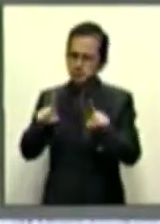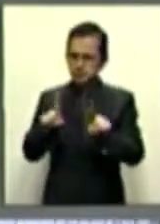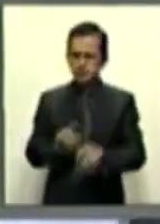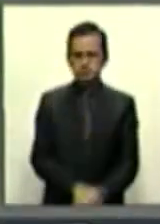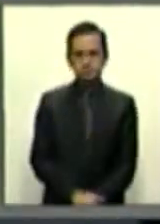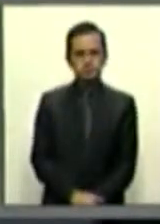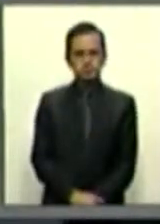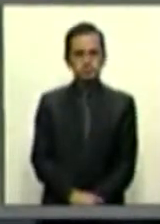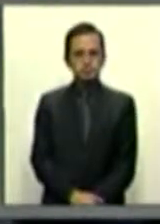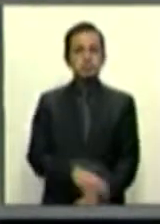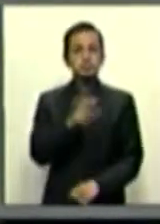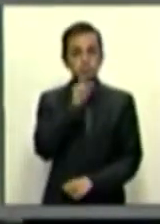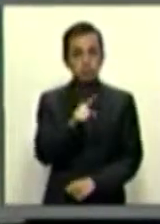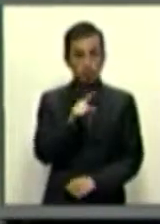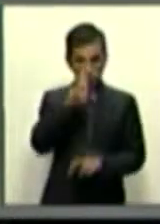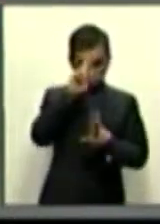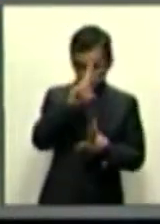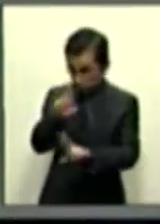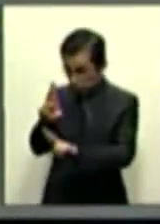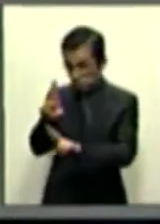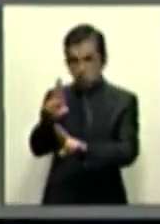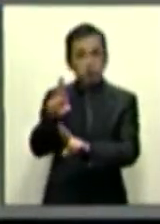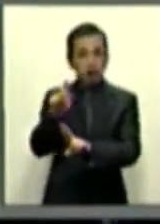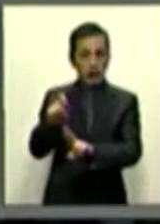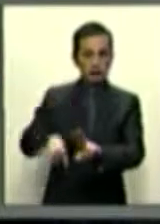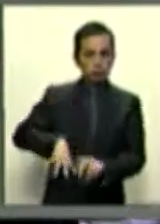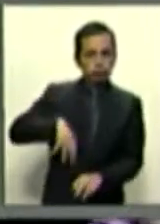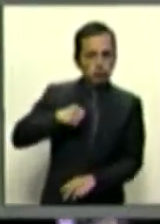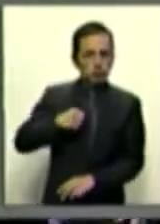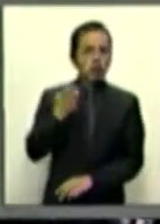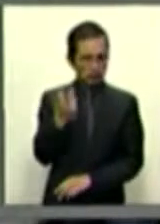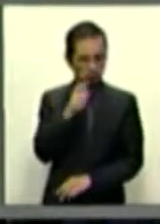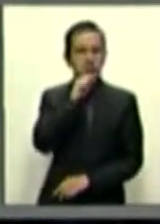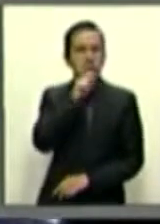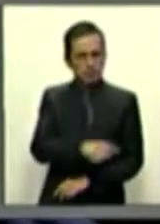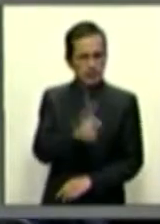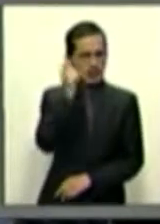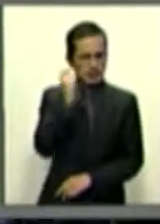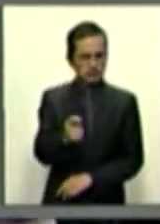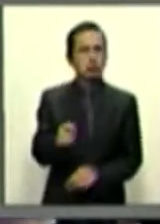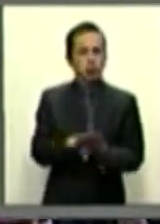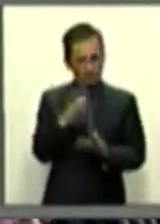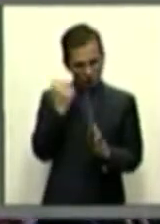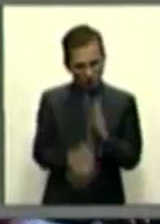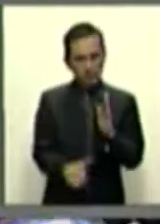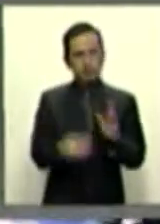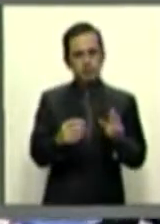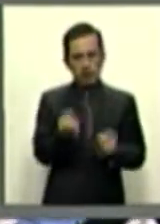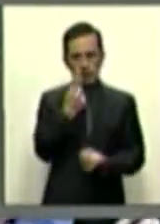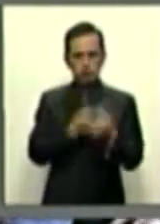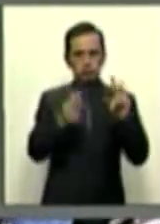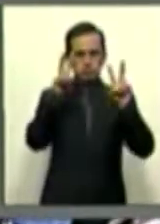Y conmemorar los esfuerzos también significa tener claros los pendientes de la agenda legislativa